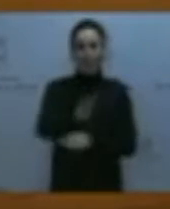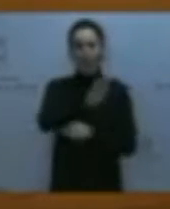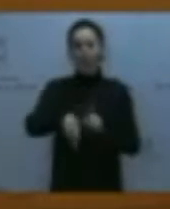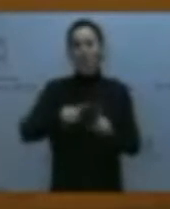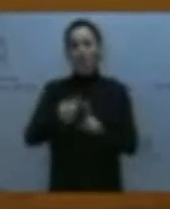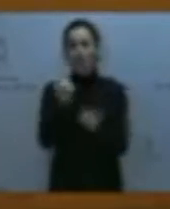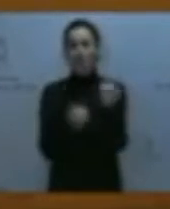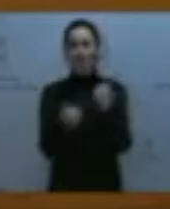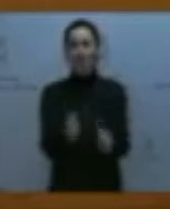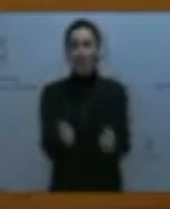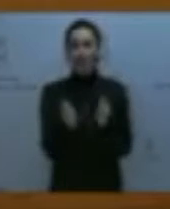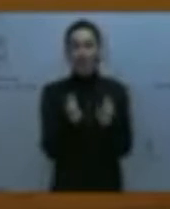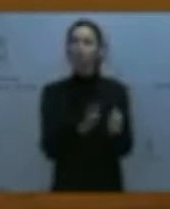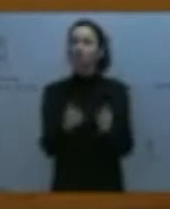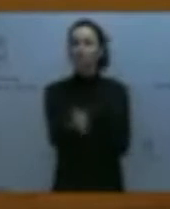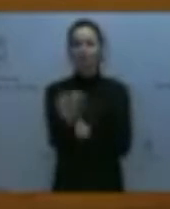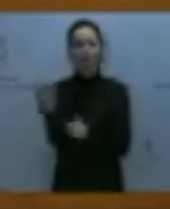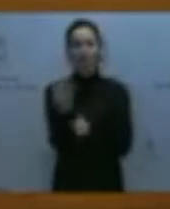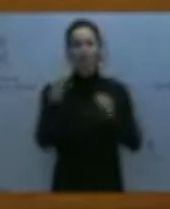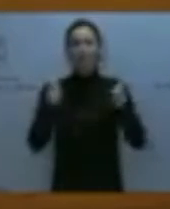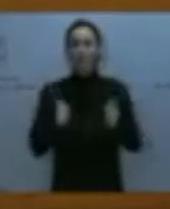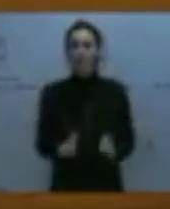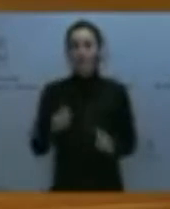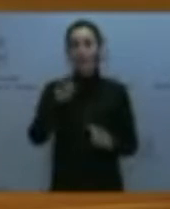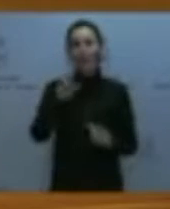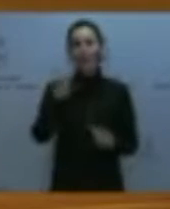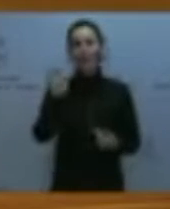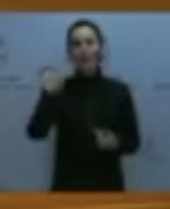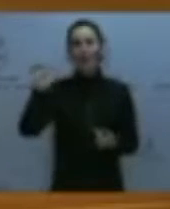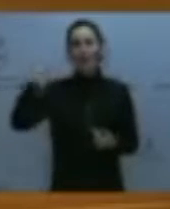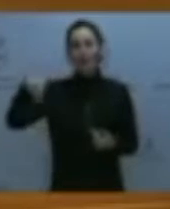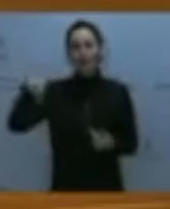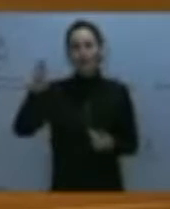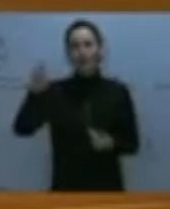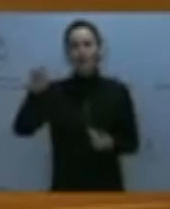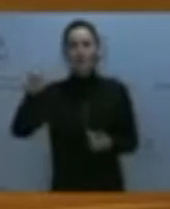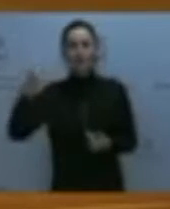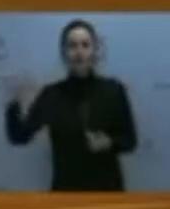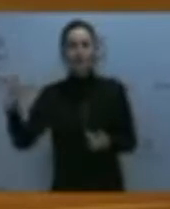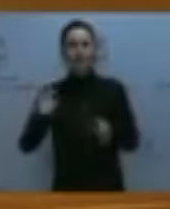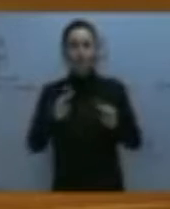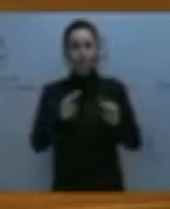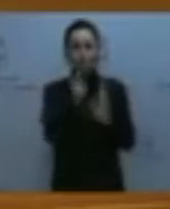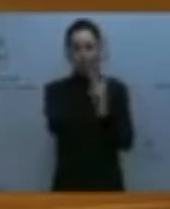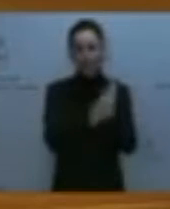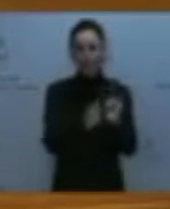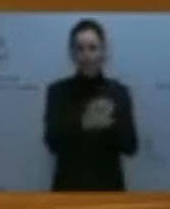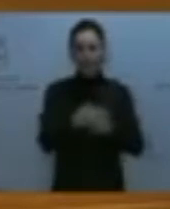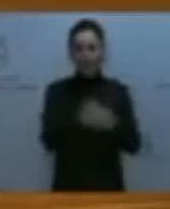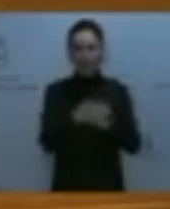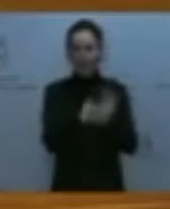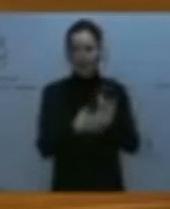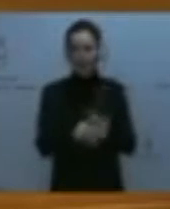a la ciudadanía. Esto dice Greenpeace sobre este artículo. Sin embargo, la realidad en cuanto a política pesquera es